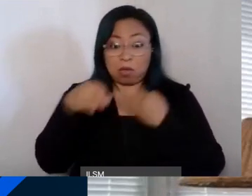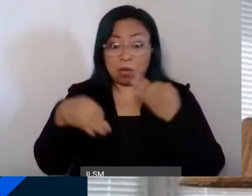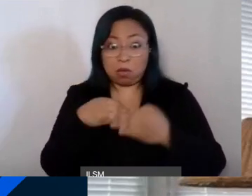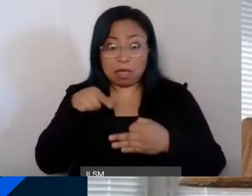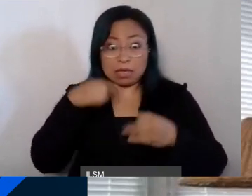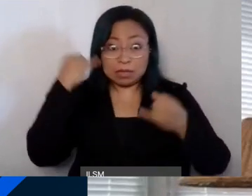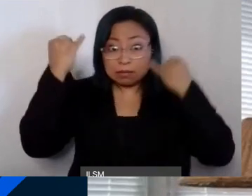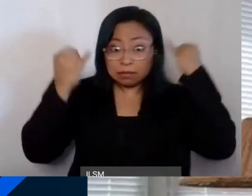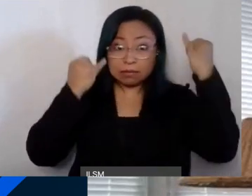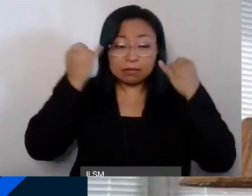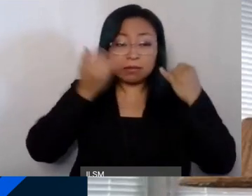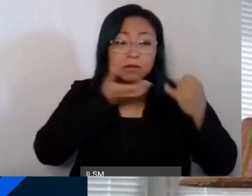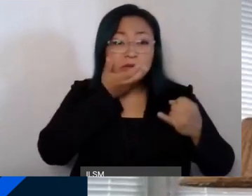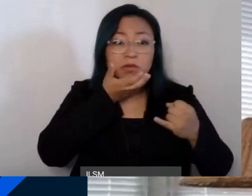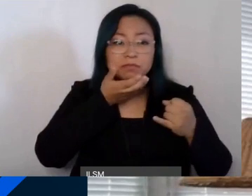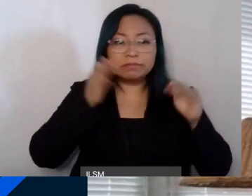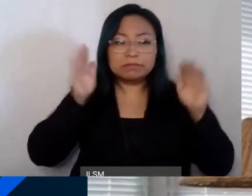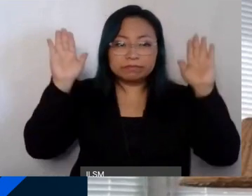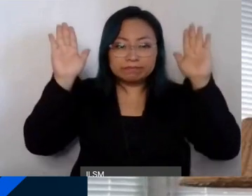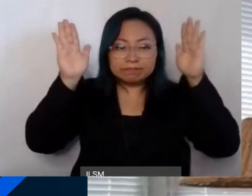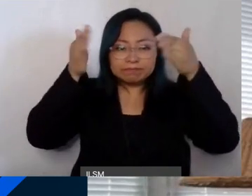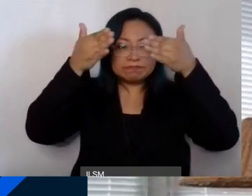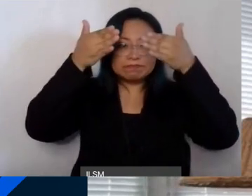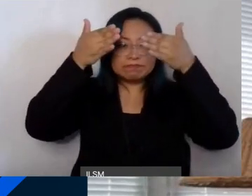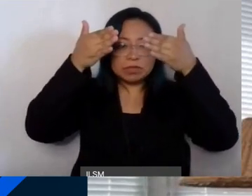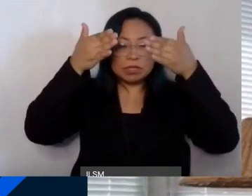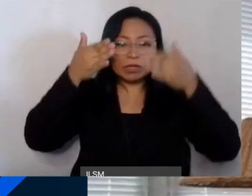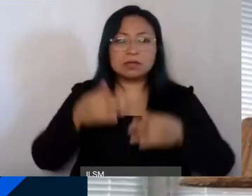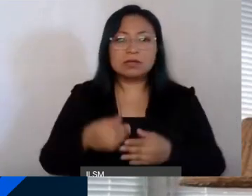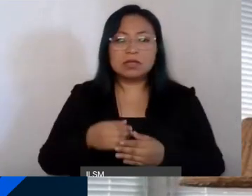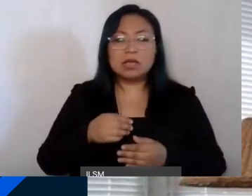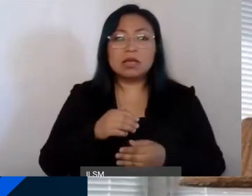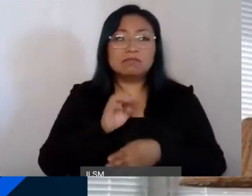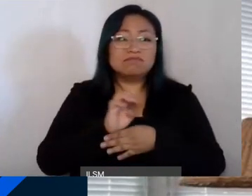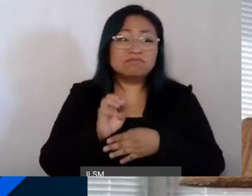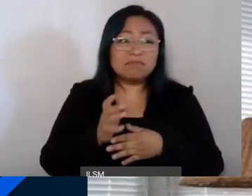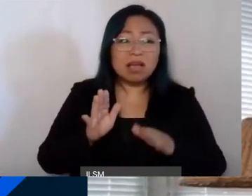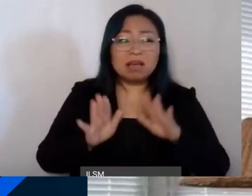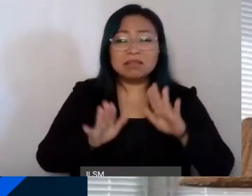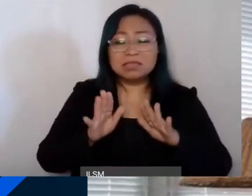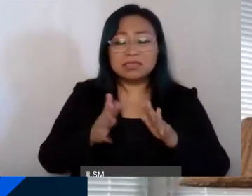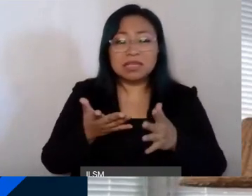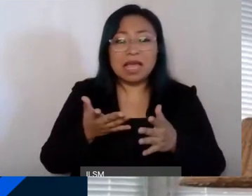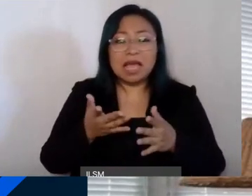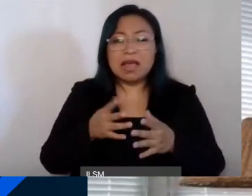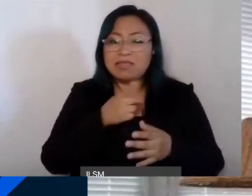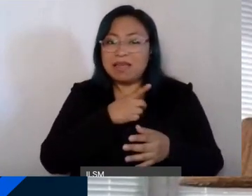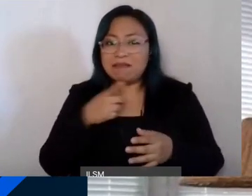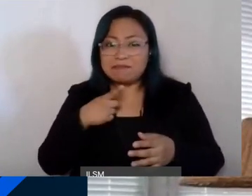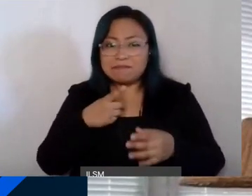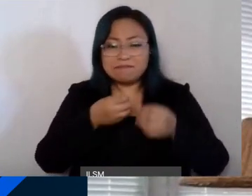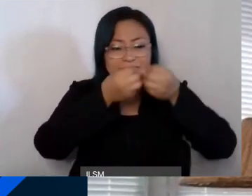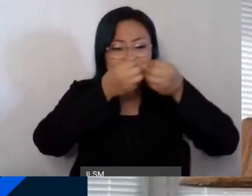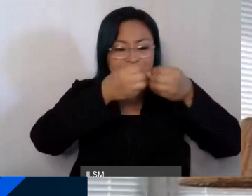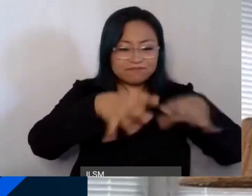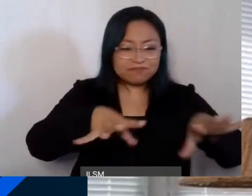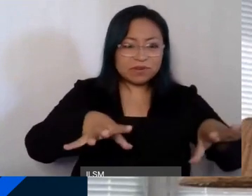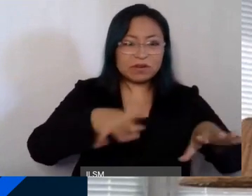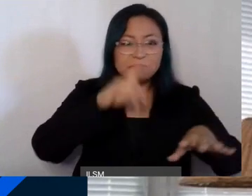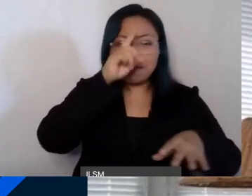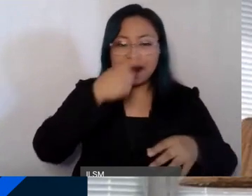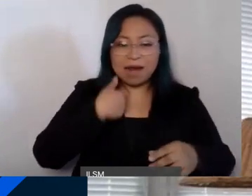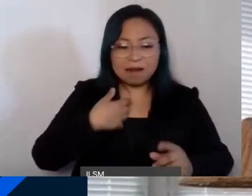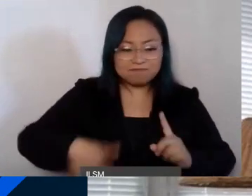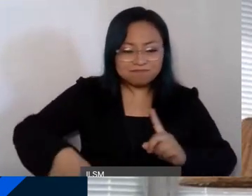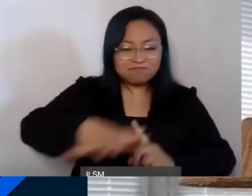nos cierra el espacio y que que se nos derrumbe en toda esa zona de confort nos